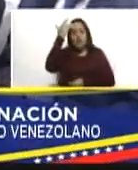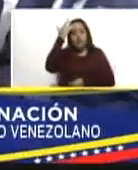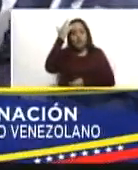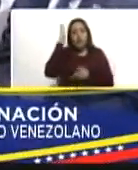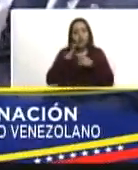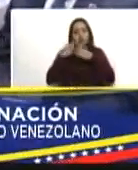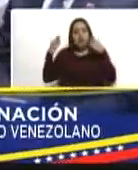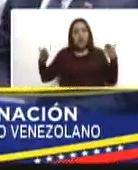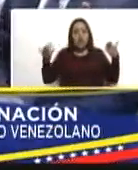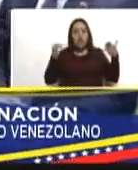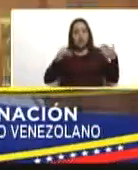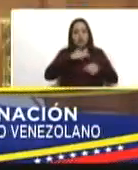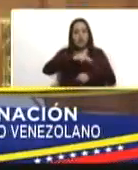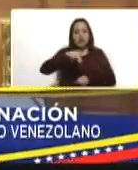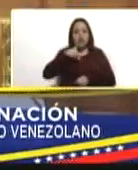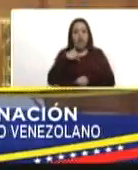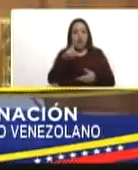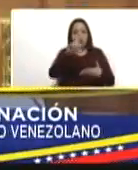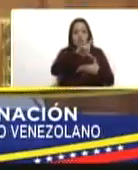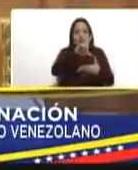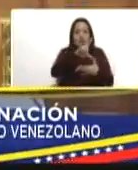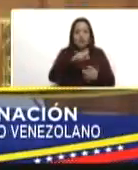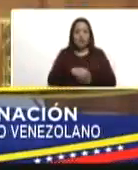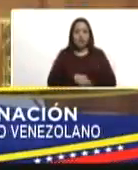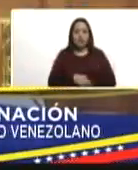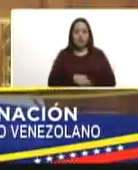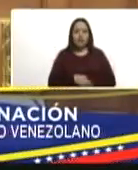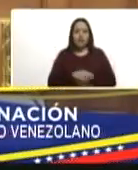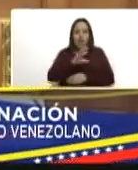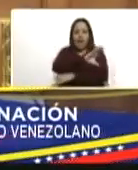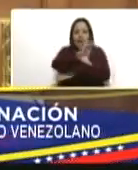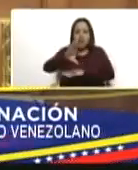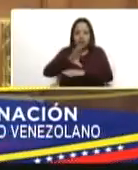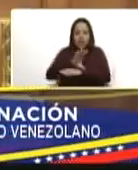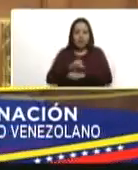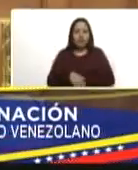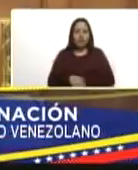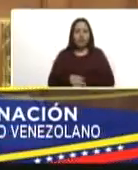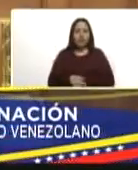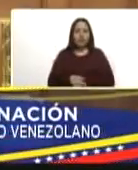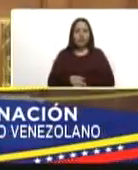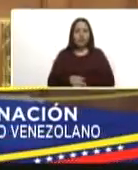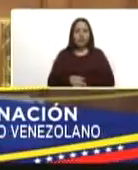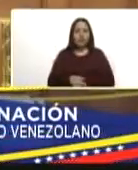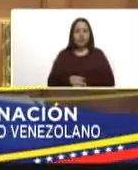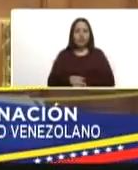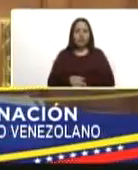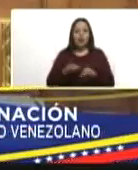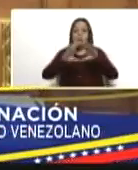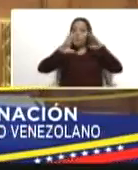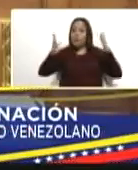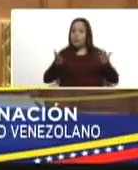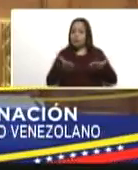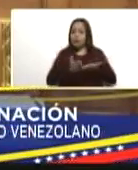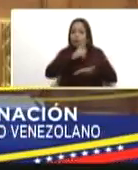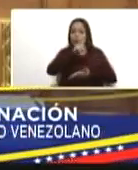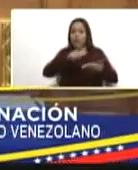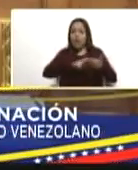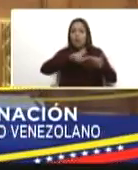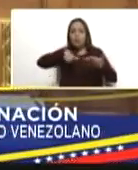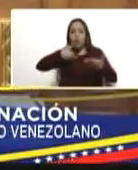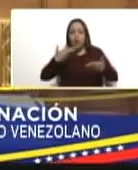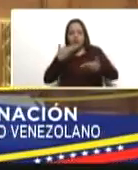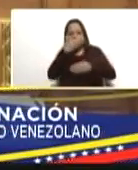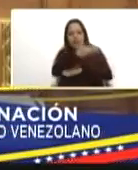grandeza que tiene para nosotros latinoamericanos caribeños para el mundo poder ir